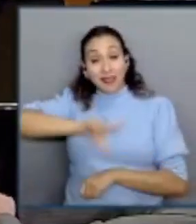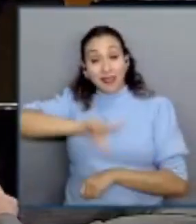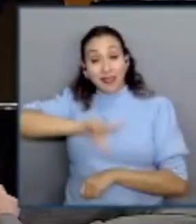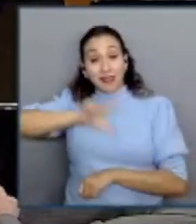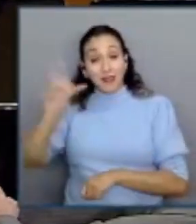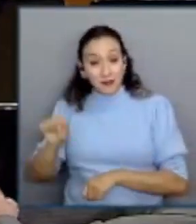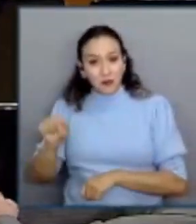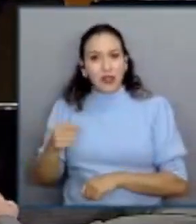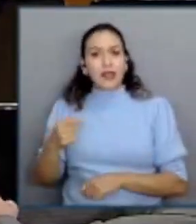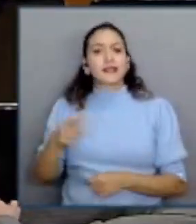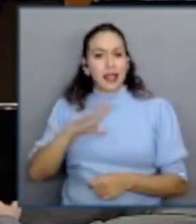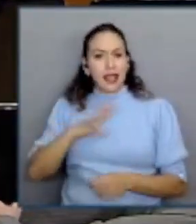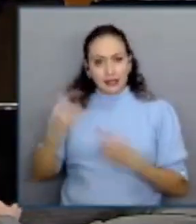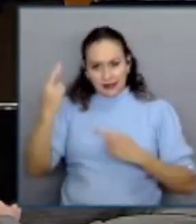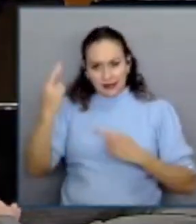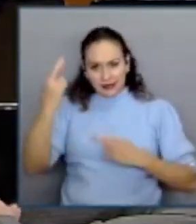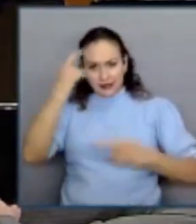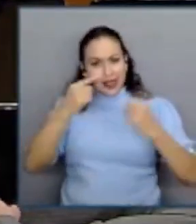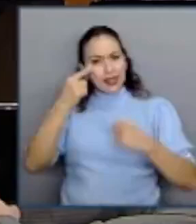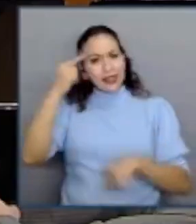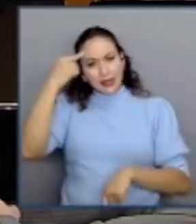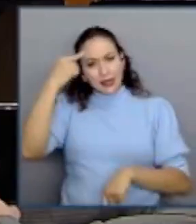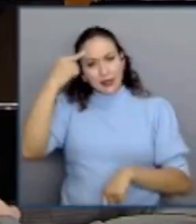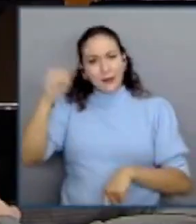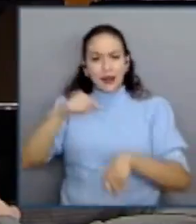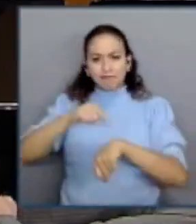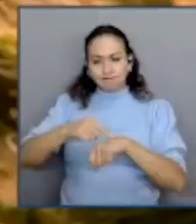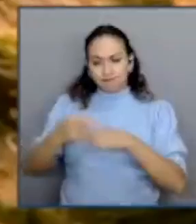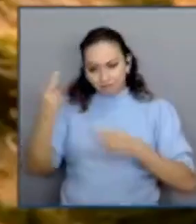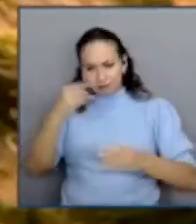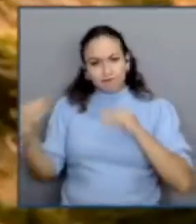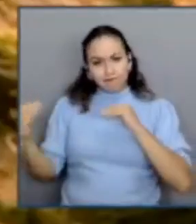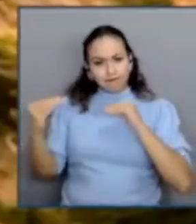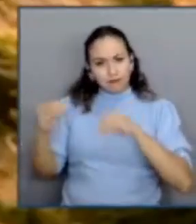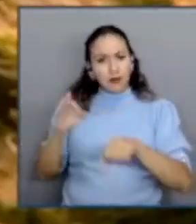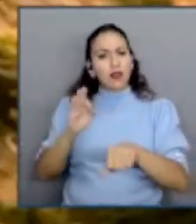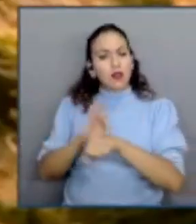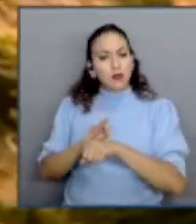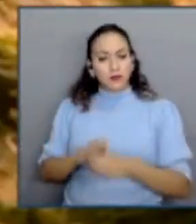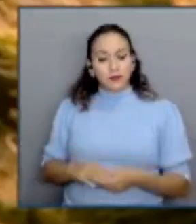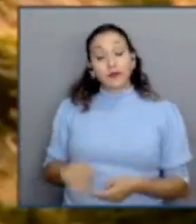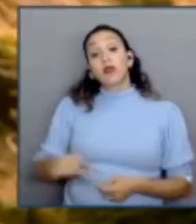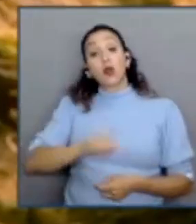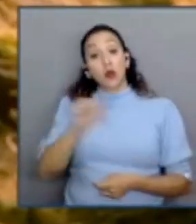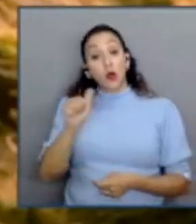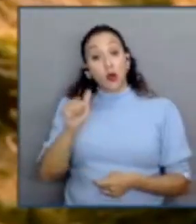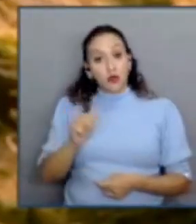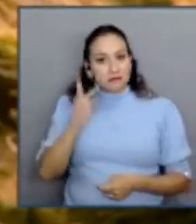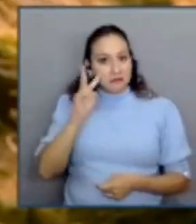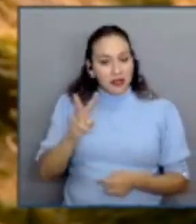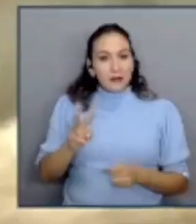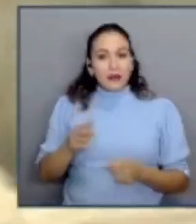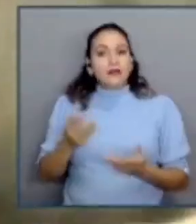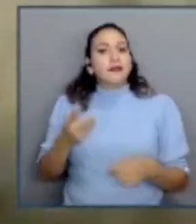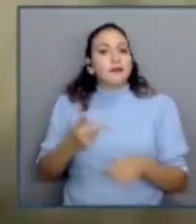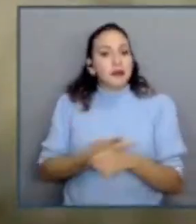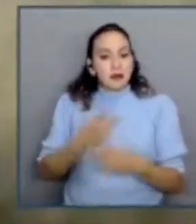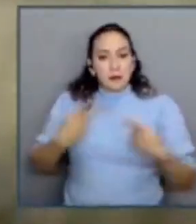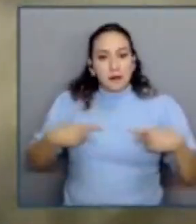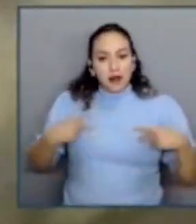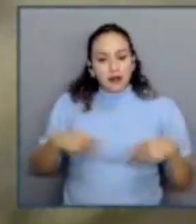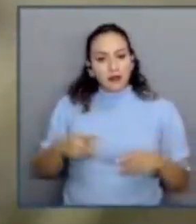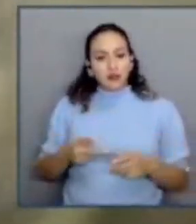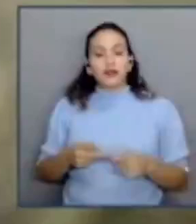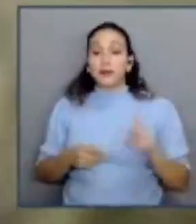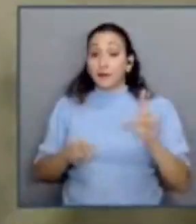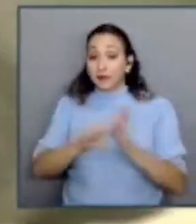en revisión en el que la segunda sala resolvería si debe sobreseerse en el juicio por falta de interés jurídico, en un asunto en el que una persona